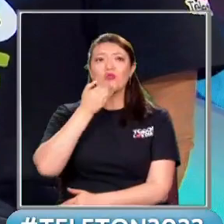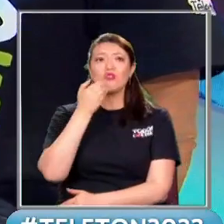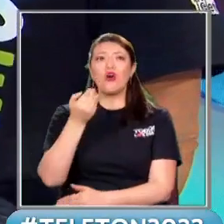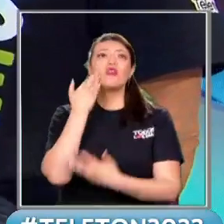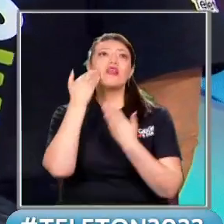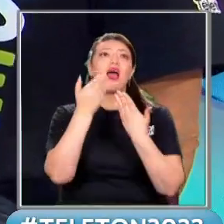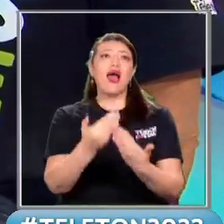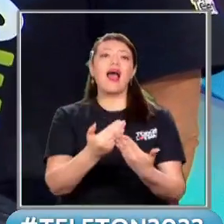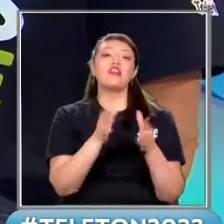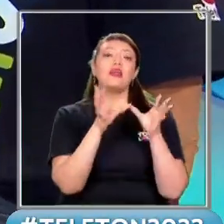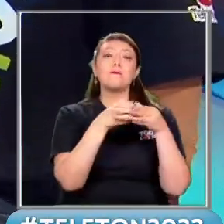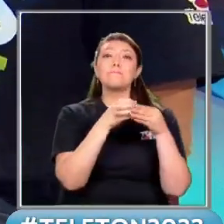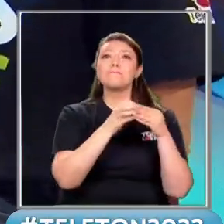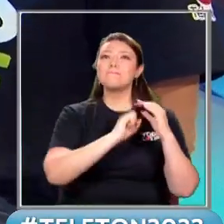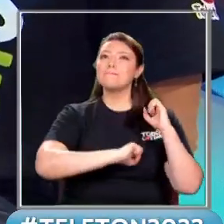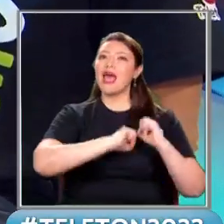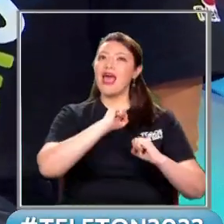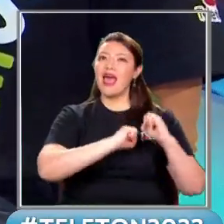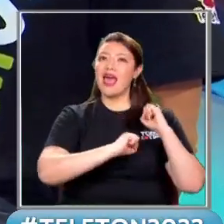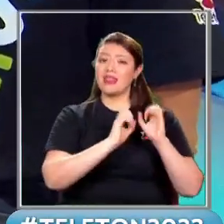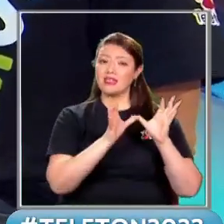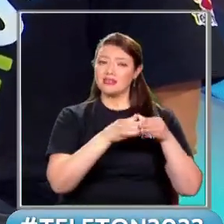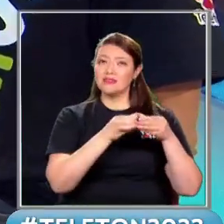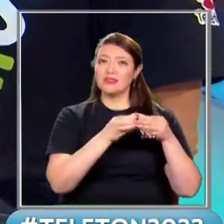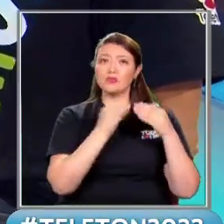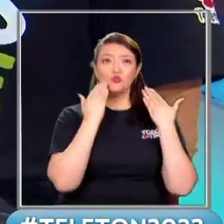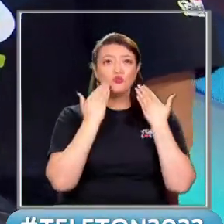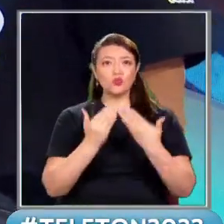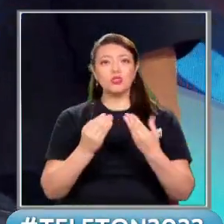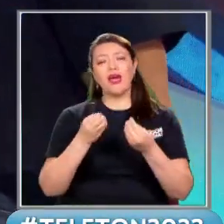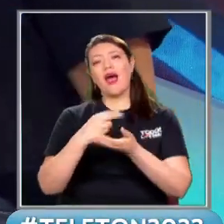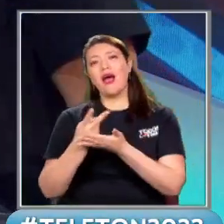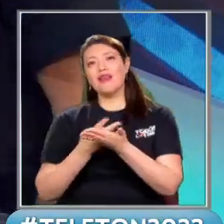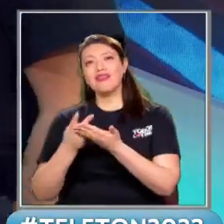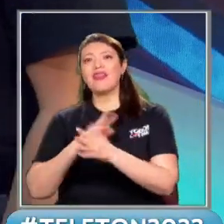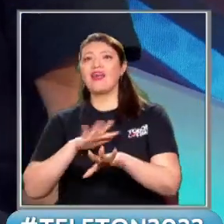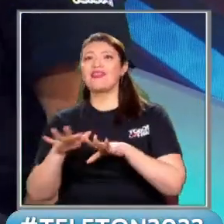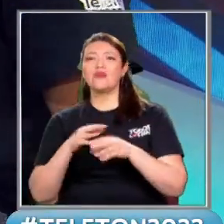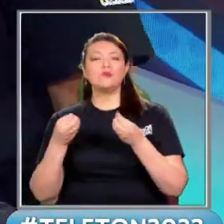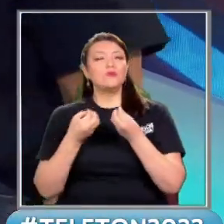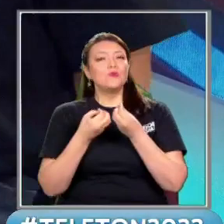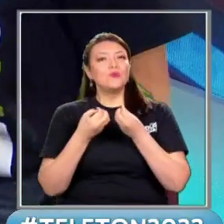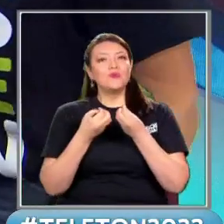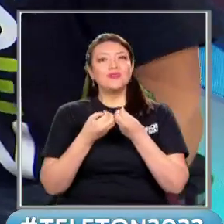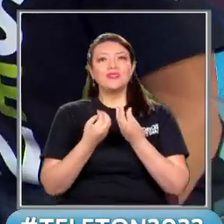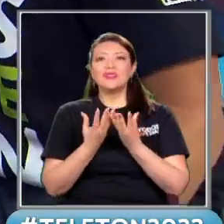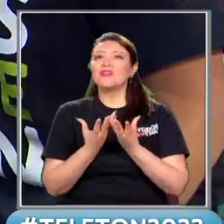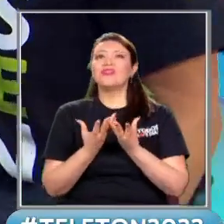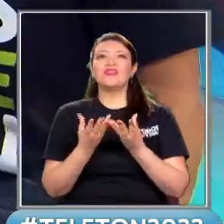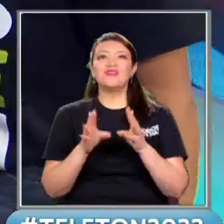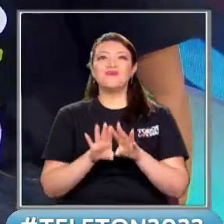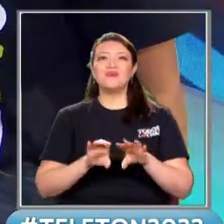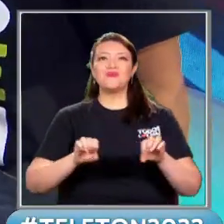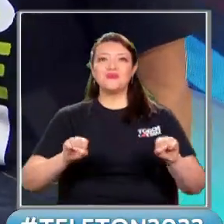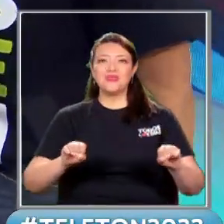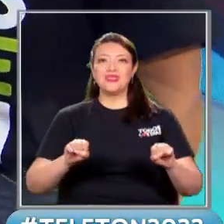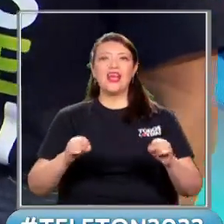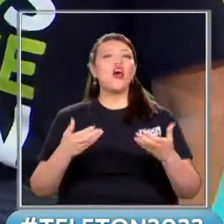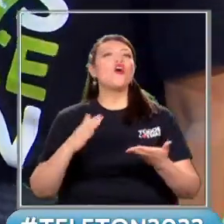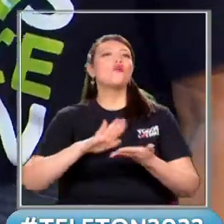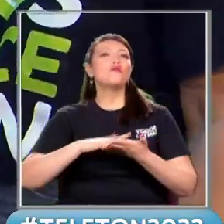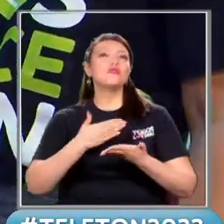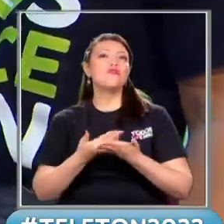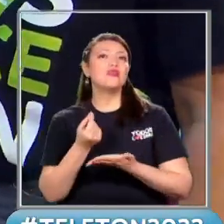pymes que nos apoyaron y muchos artistas que también nos colaboraron en la actividad. Harto compromiso, me encanta. ¿Y cómo les fue con todos los aportes? A